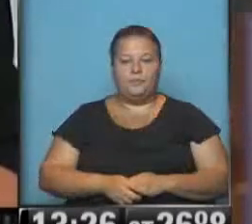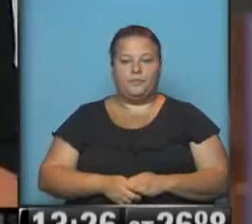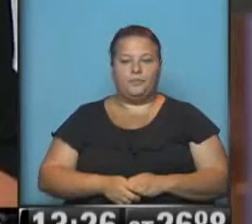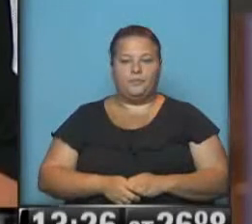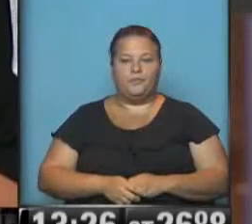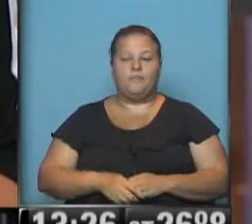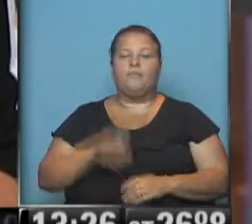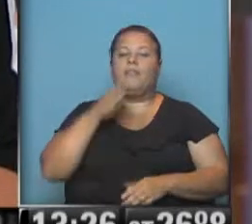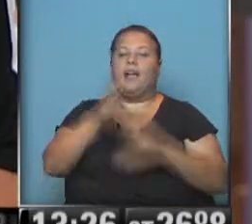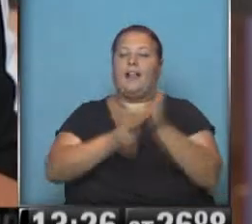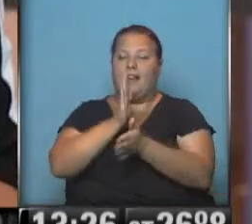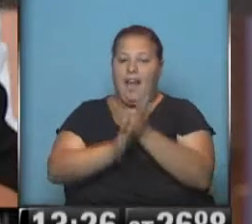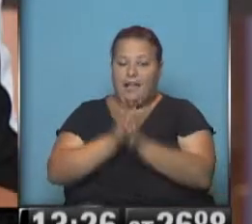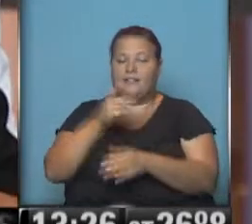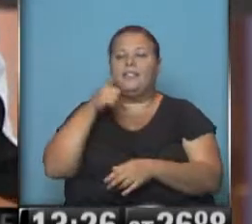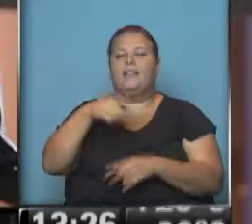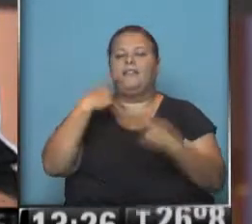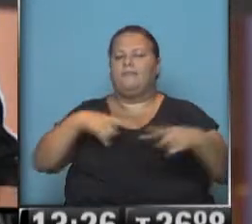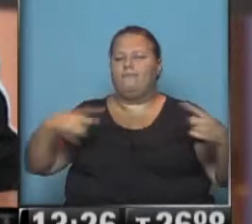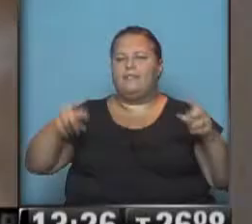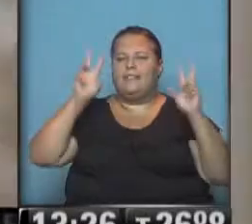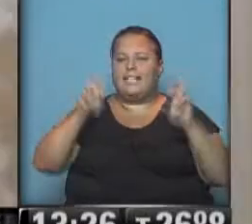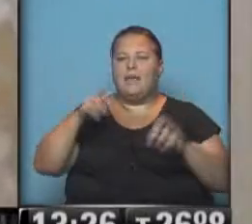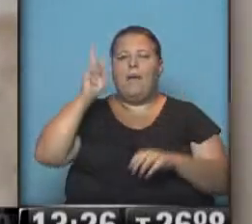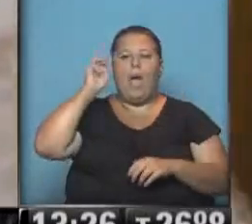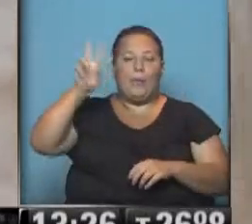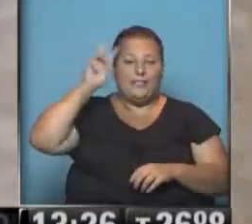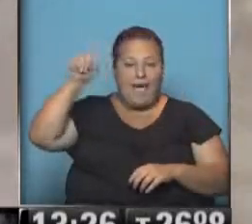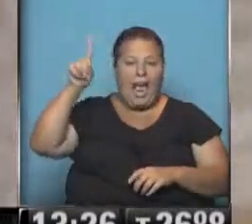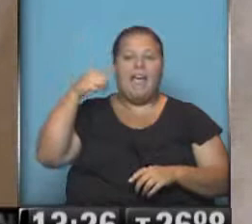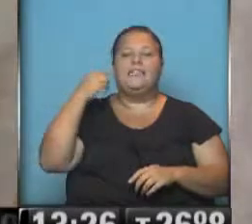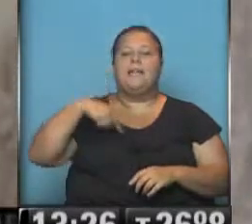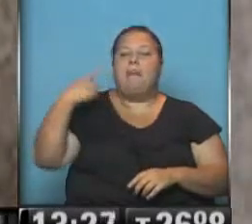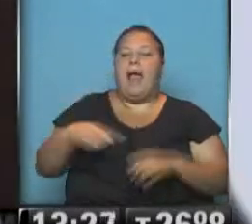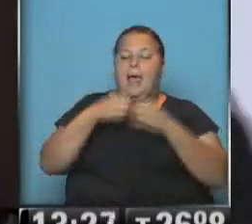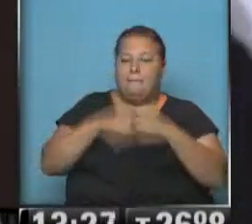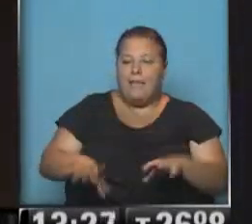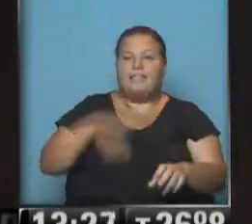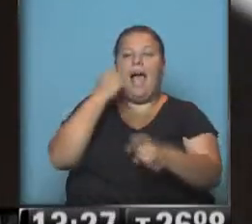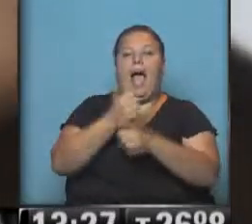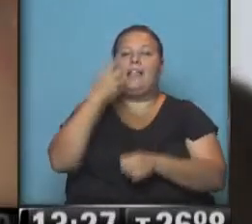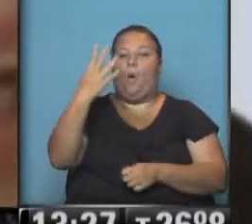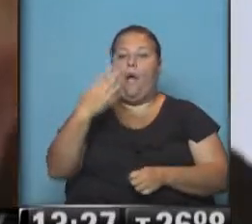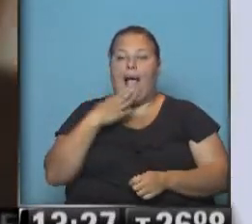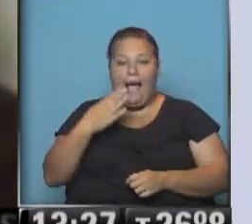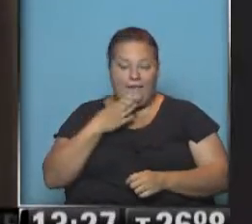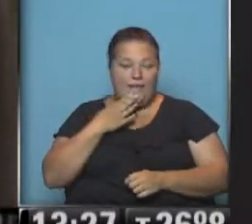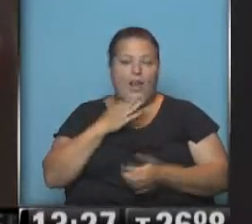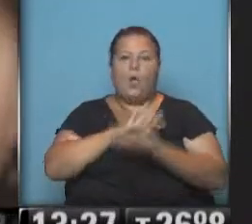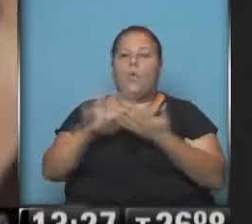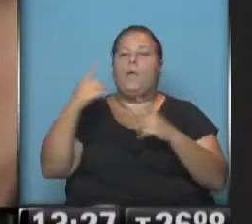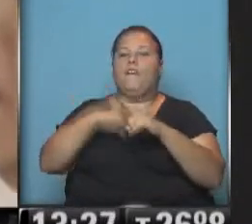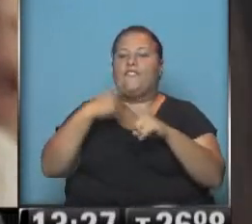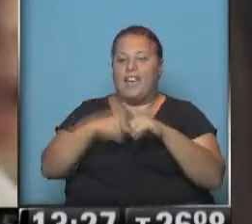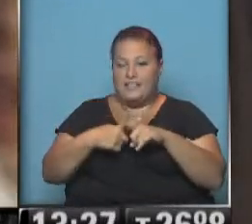una entrada libre y gratuita con una amplia y variada agenda en villa gesel se vive desde mañana y hasta el 4 el nuevo festival